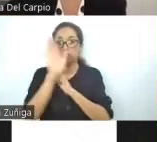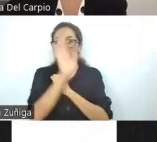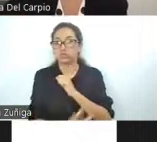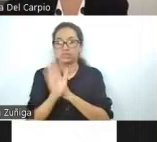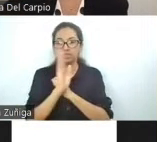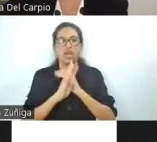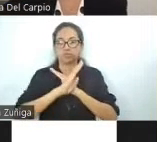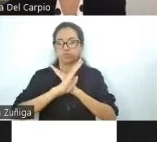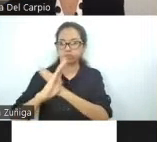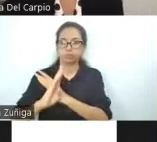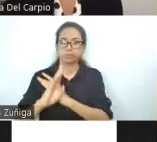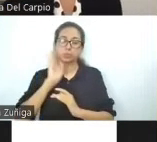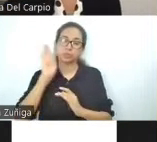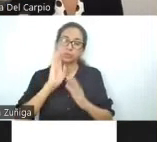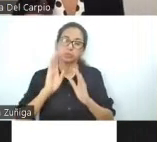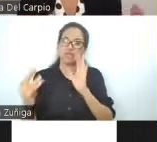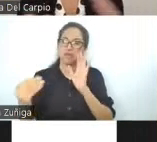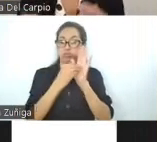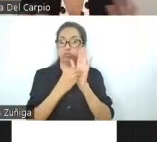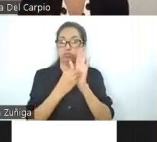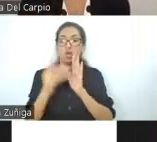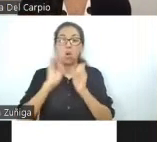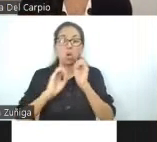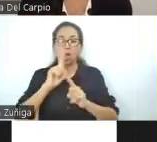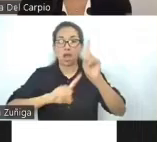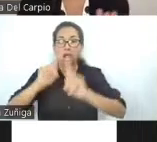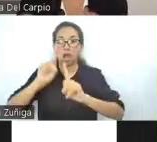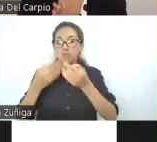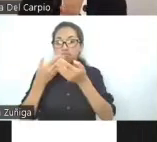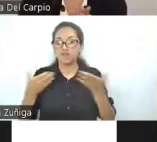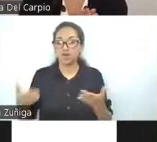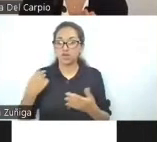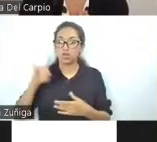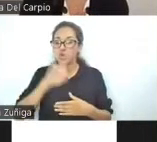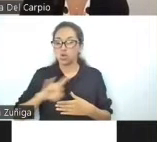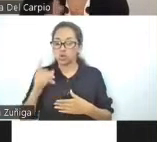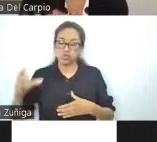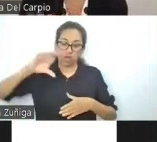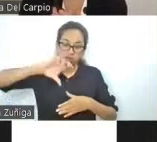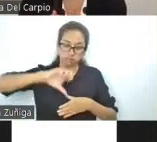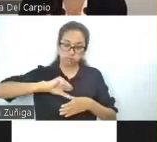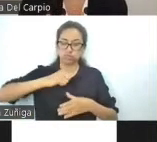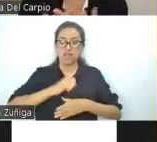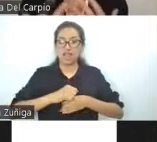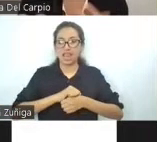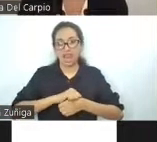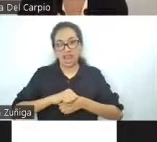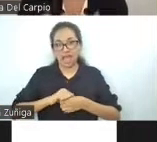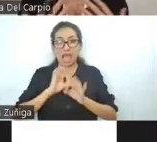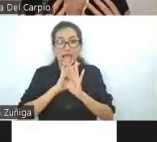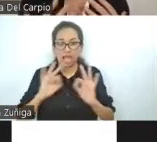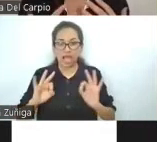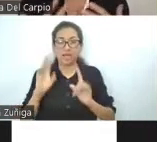contra justamente infecciones, hablar de algunos productos que podemos usar en esta zona para la higiene, como para nuestro día a